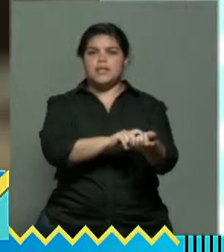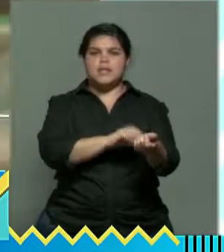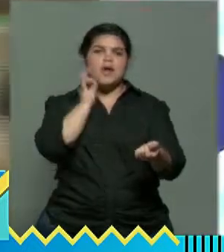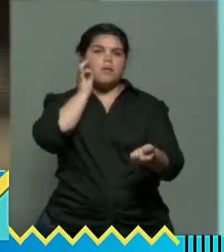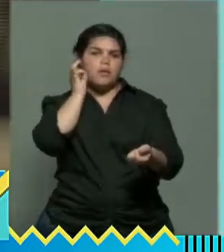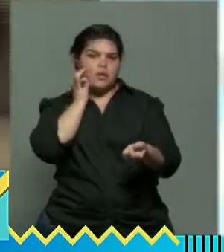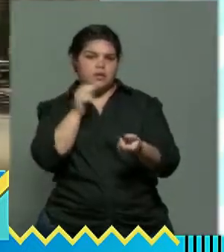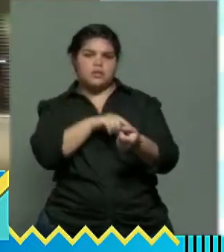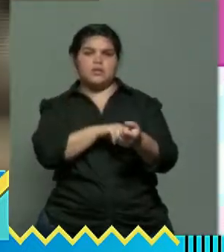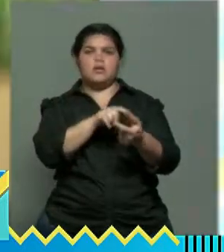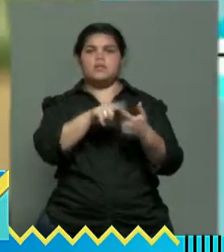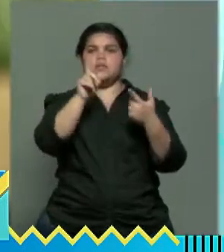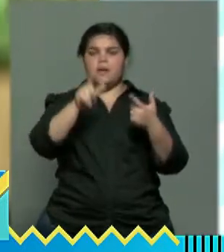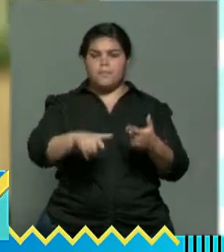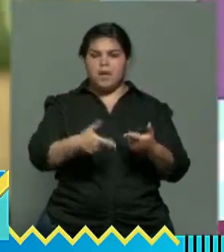de peso,